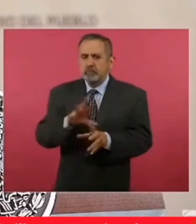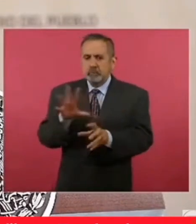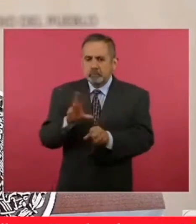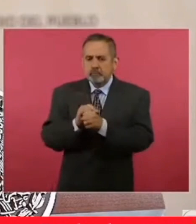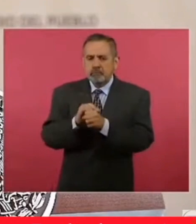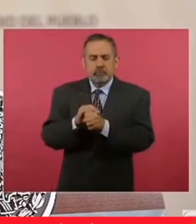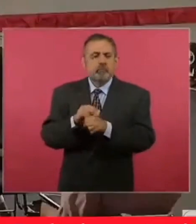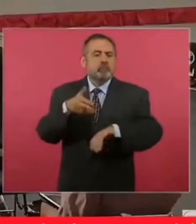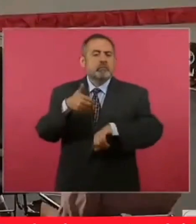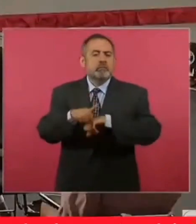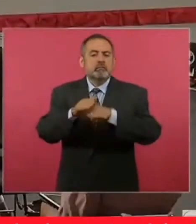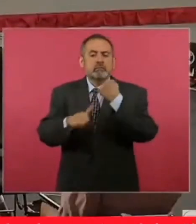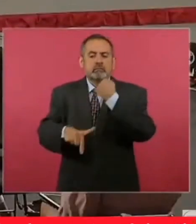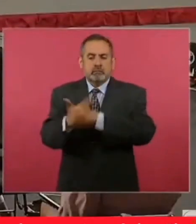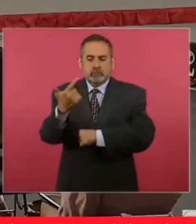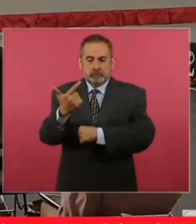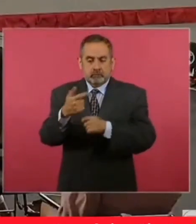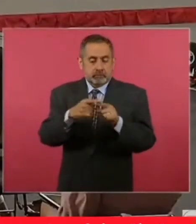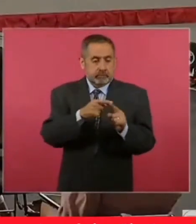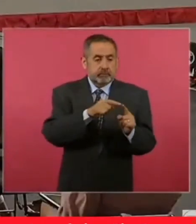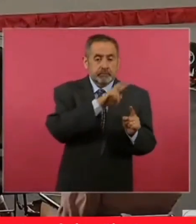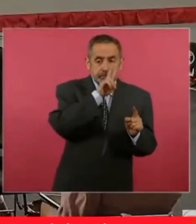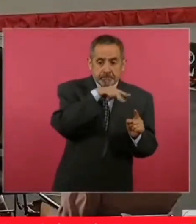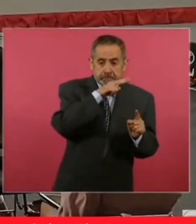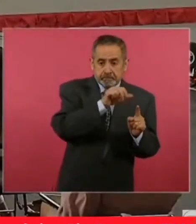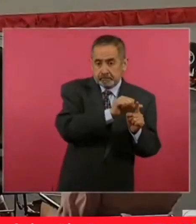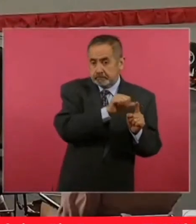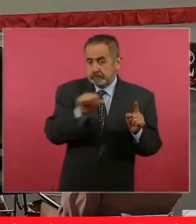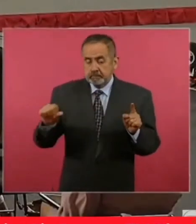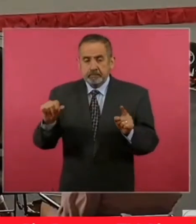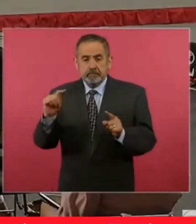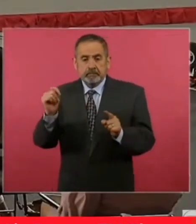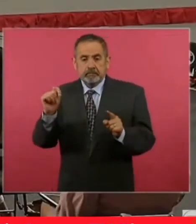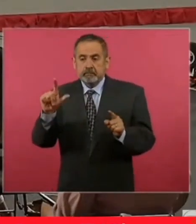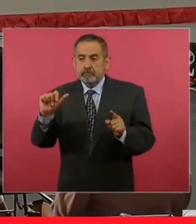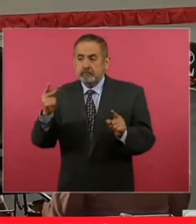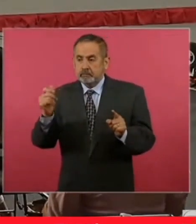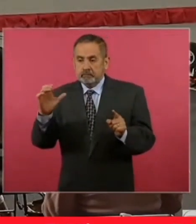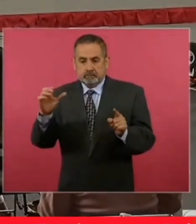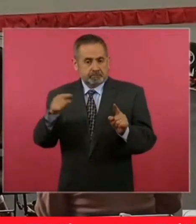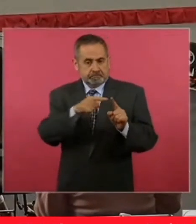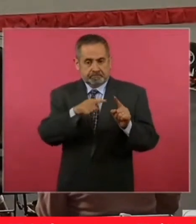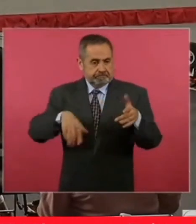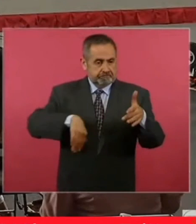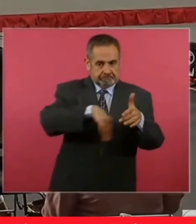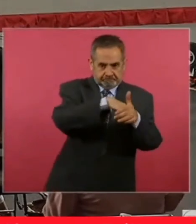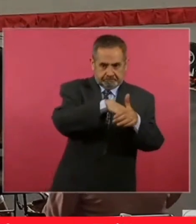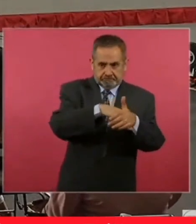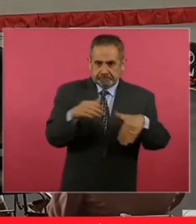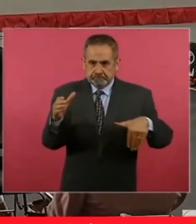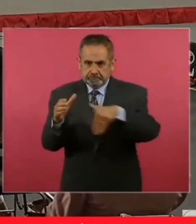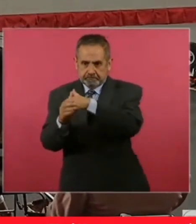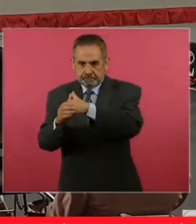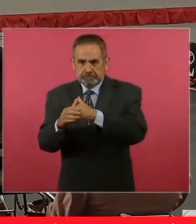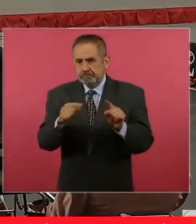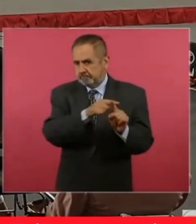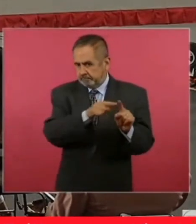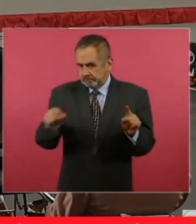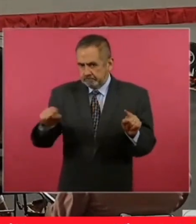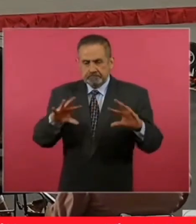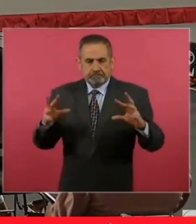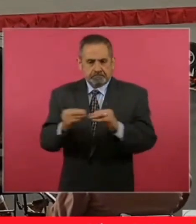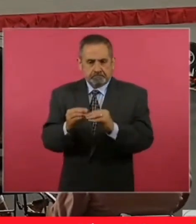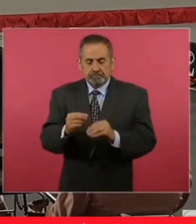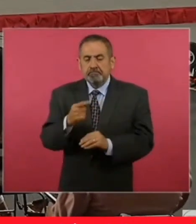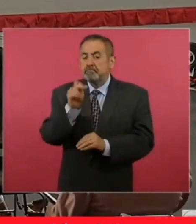del metro, desde Mixcoac hasta Tláhuac, que son las terminales. Por lo pronto me interesa